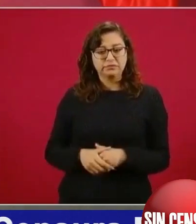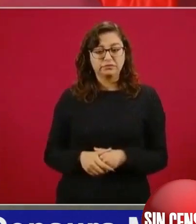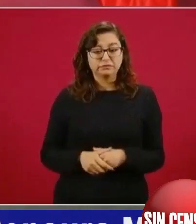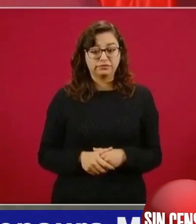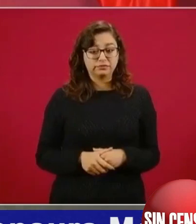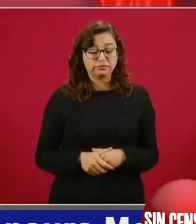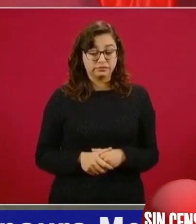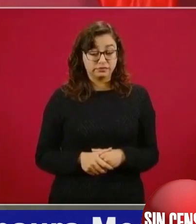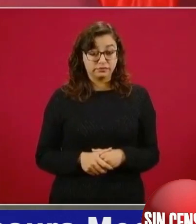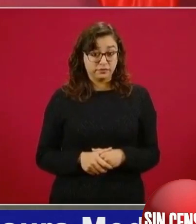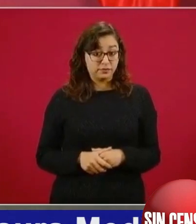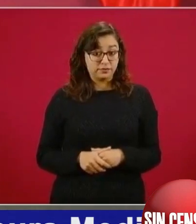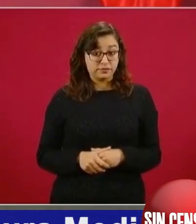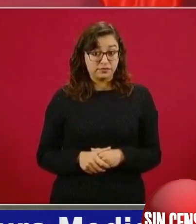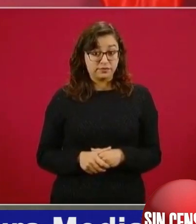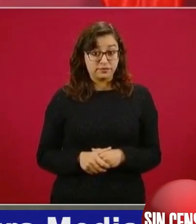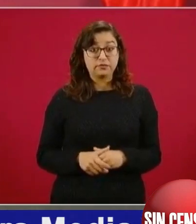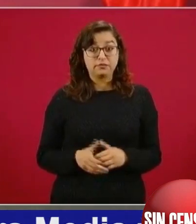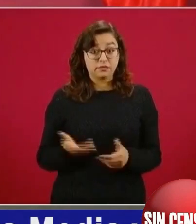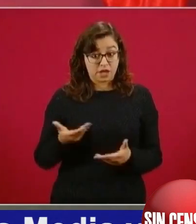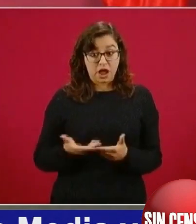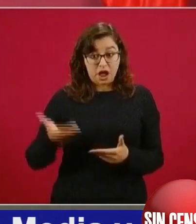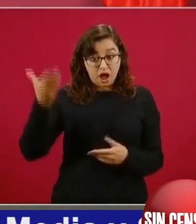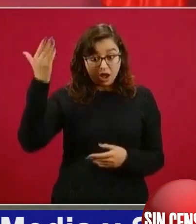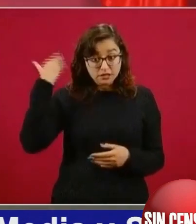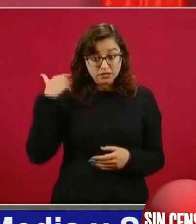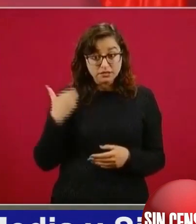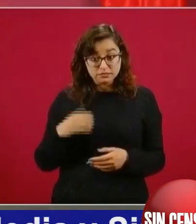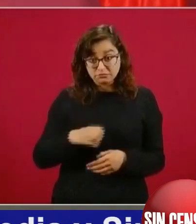Esa era, en esencia,